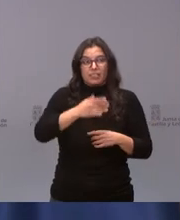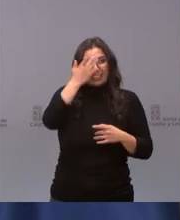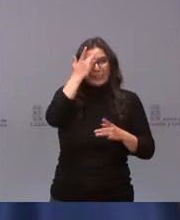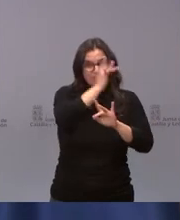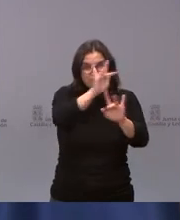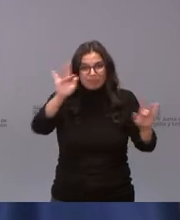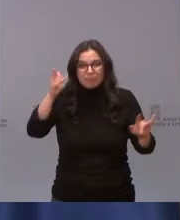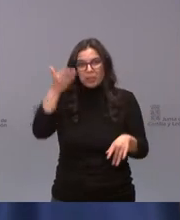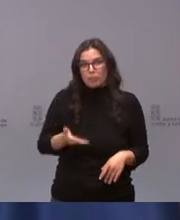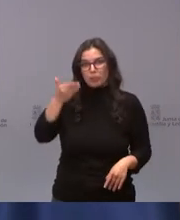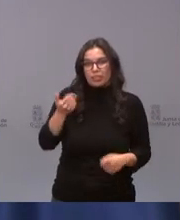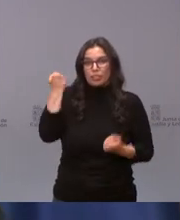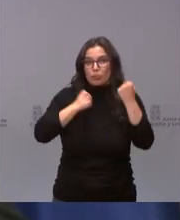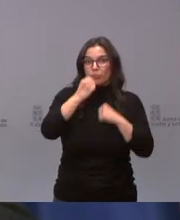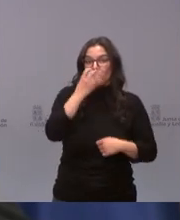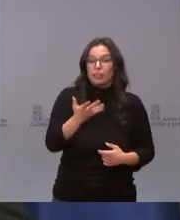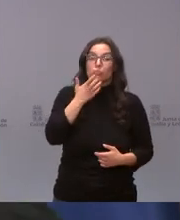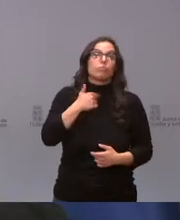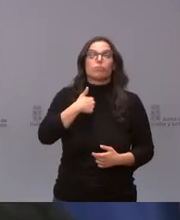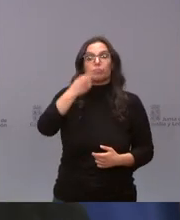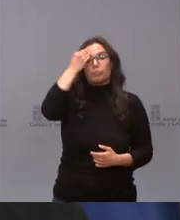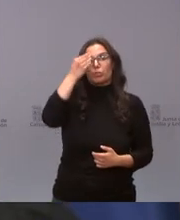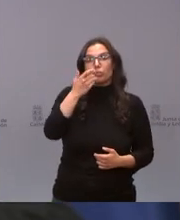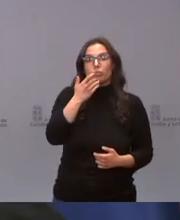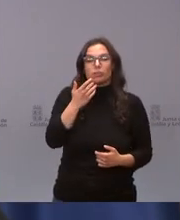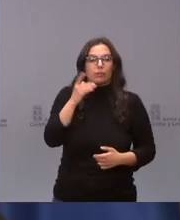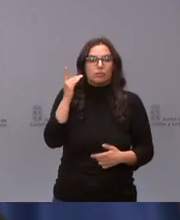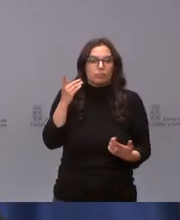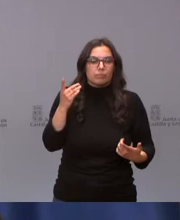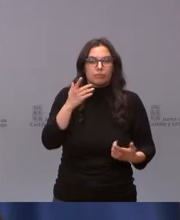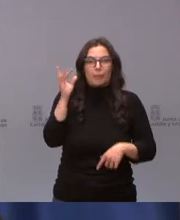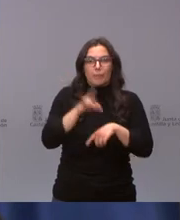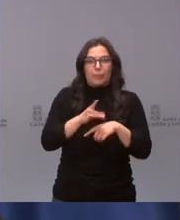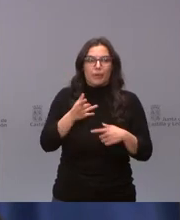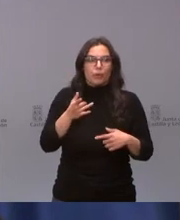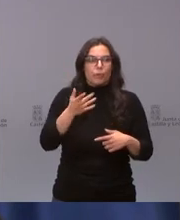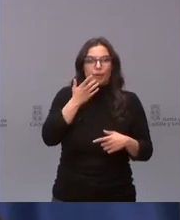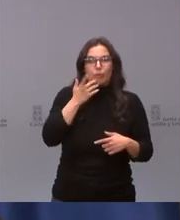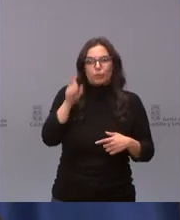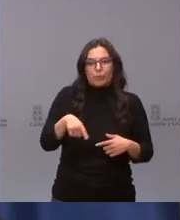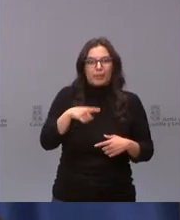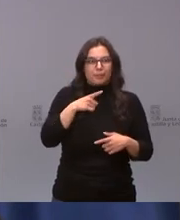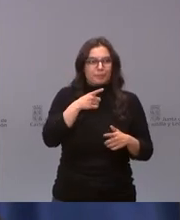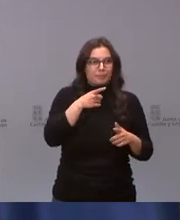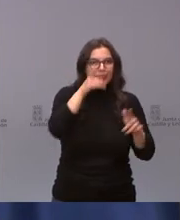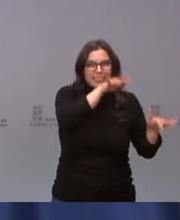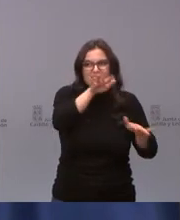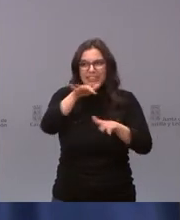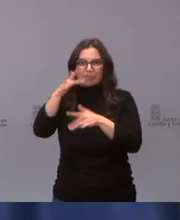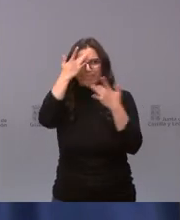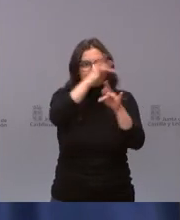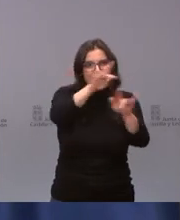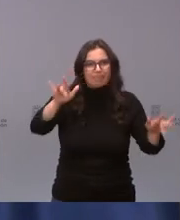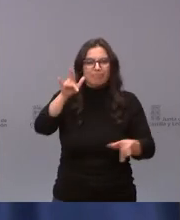la importancia. Y yo creo que cuando uno, pues o desde los medios, por ejemplo, ¿no?, concienciar a la gente sobre la importancia